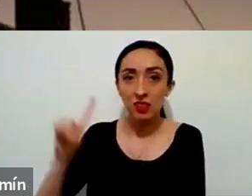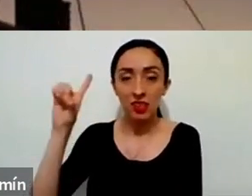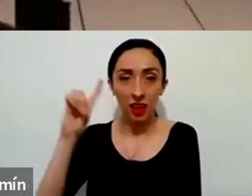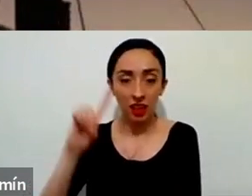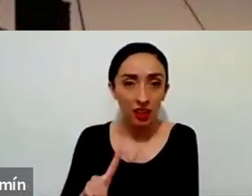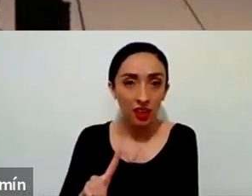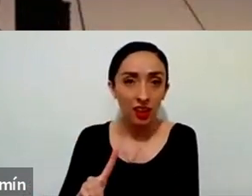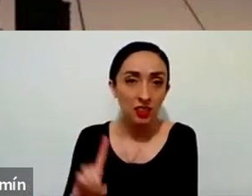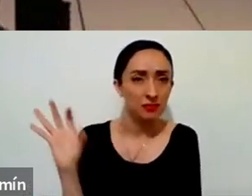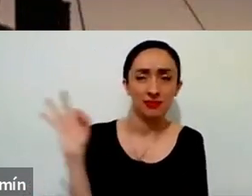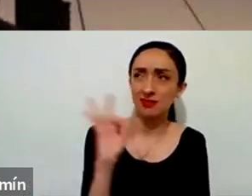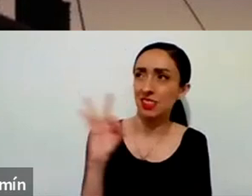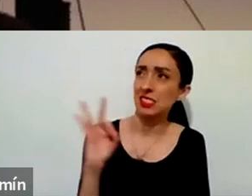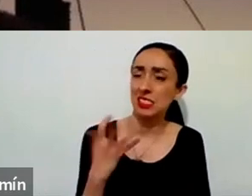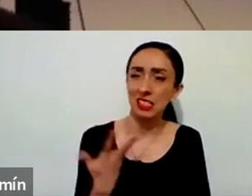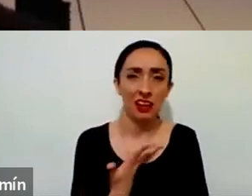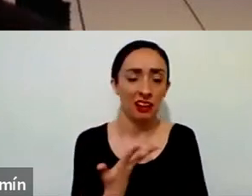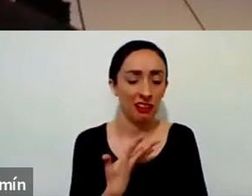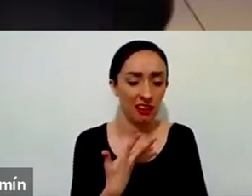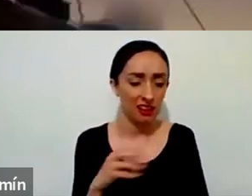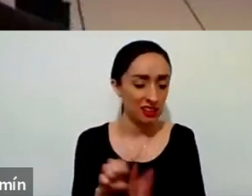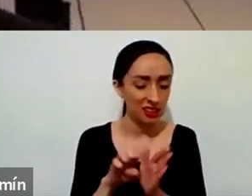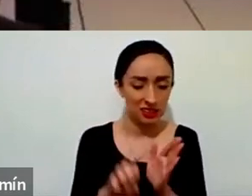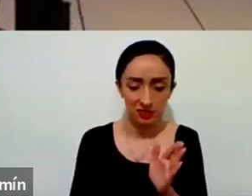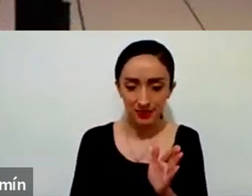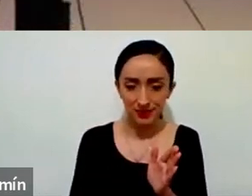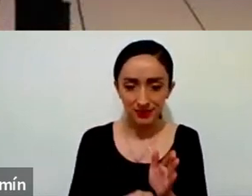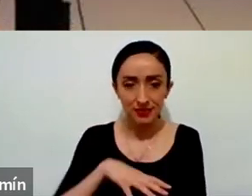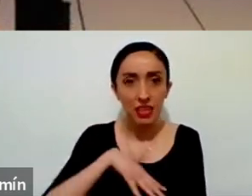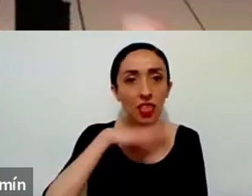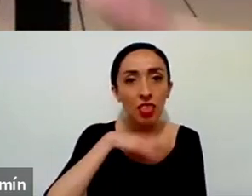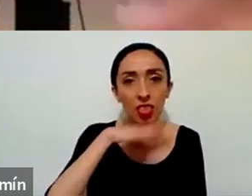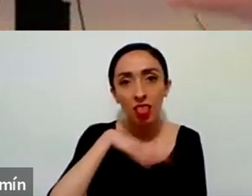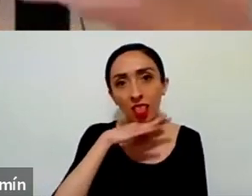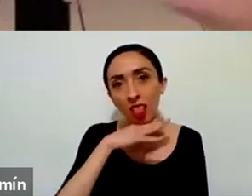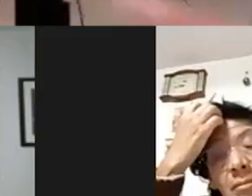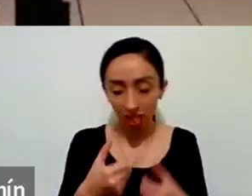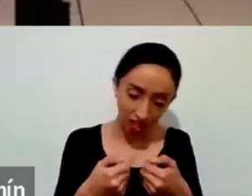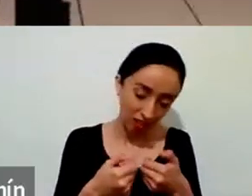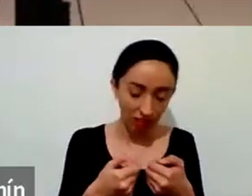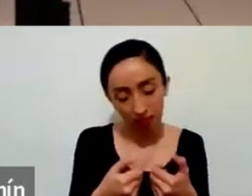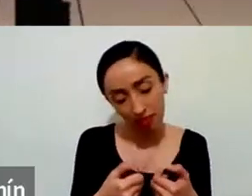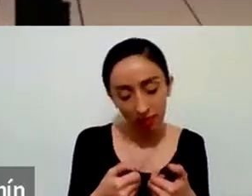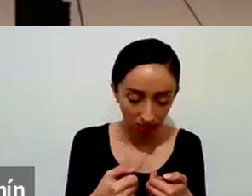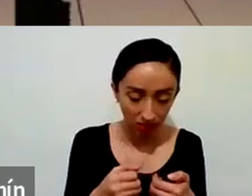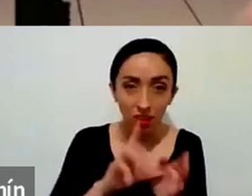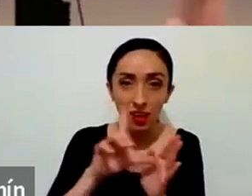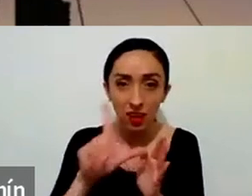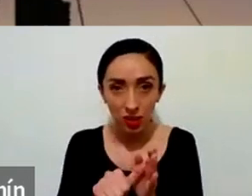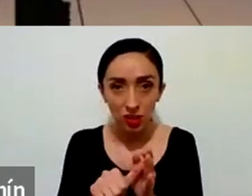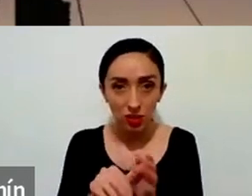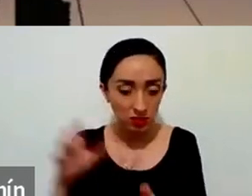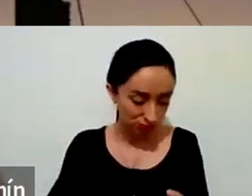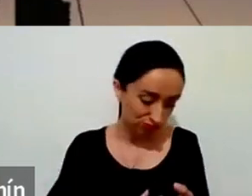los aparatos electrónicos, ¿ah? Y de buenas a primeras escuchamos un ruido y